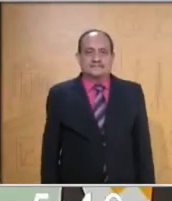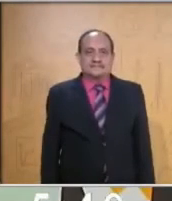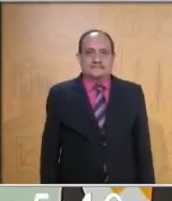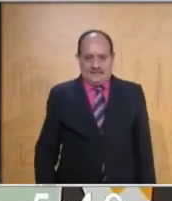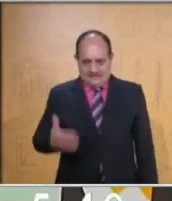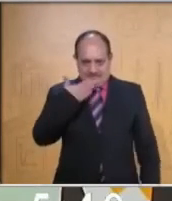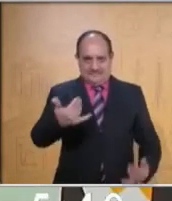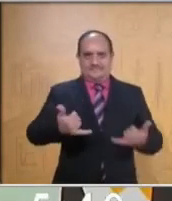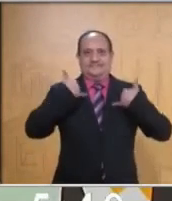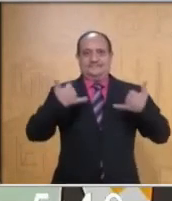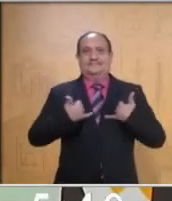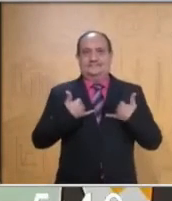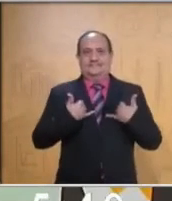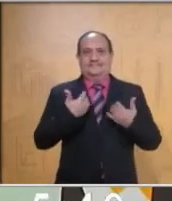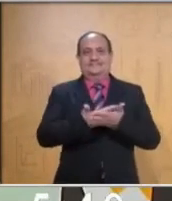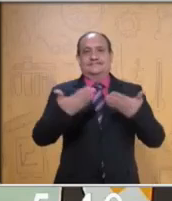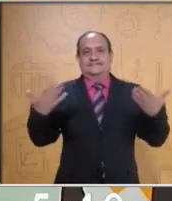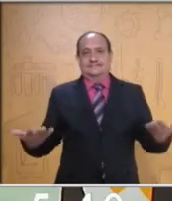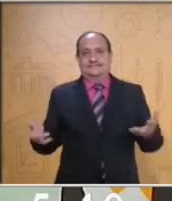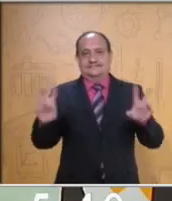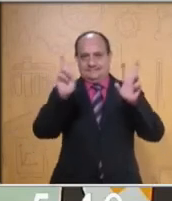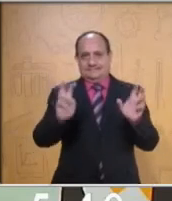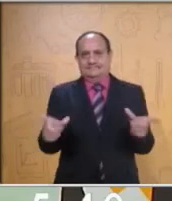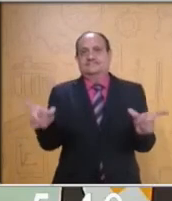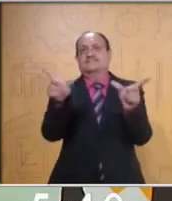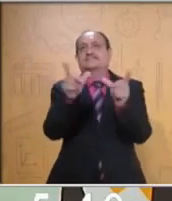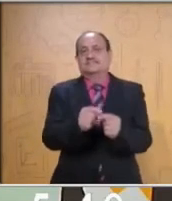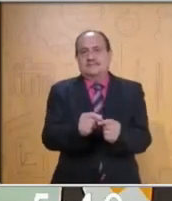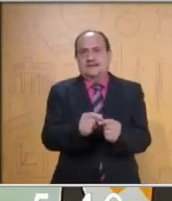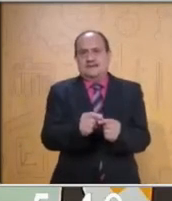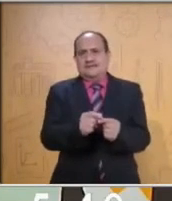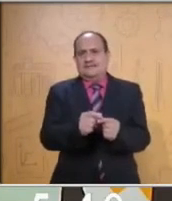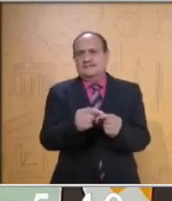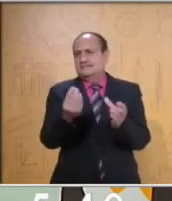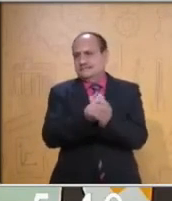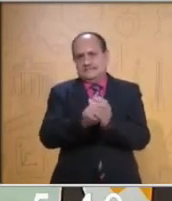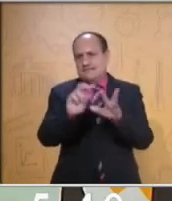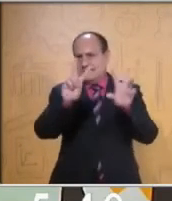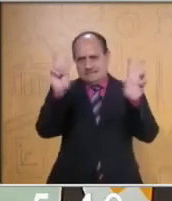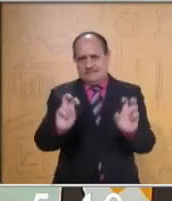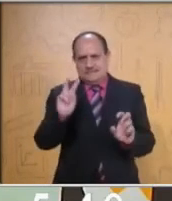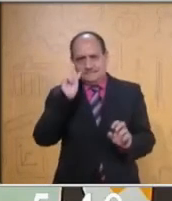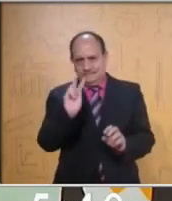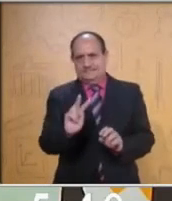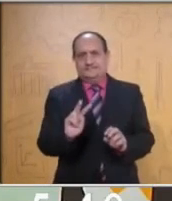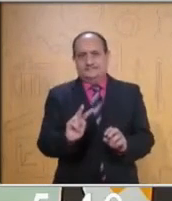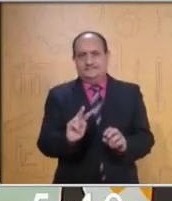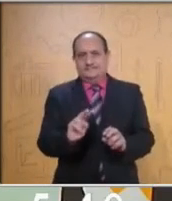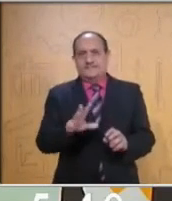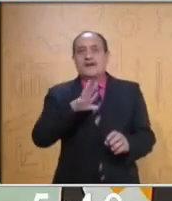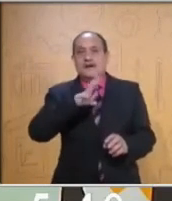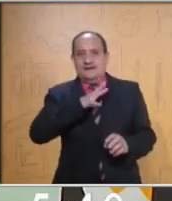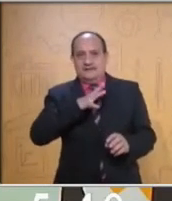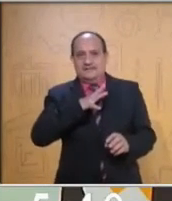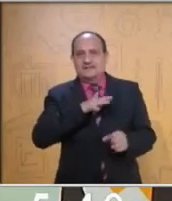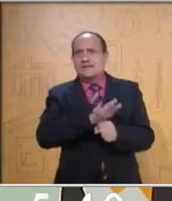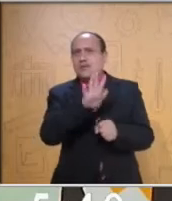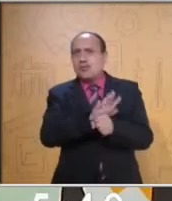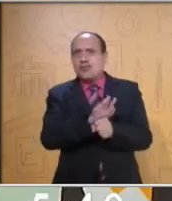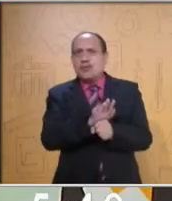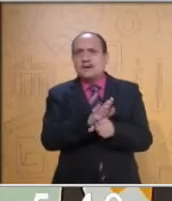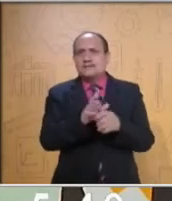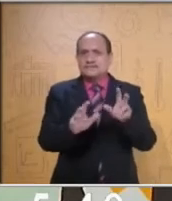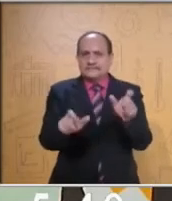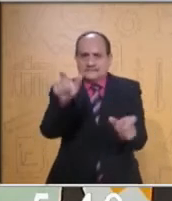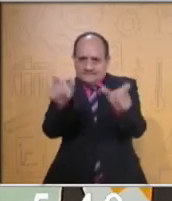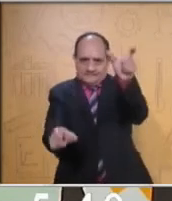bien, muchachos, pues entonces vamos a ver y a resumir lo que acabamos de identificar. Entonces tenemos que cuáles medidas de